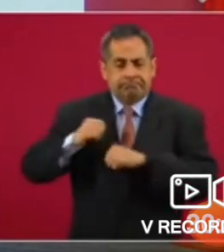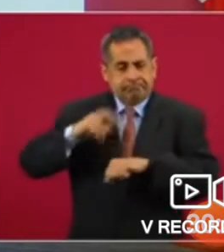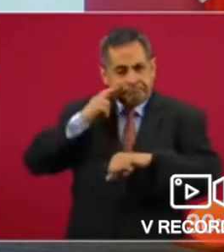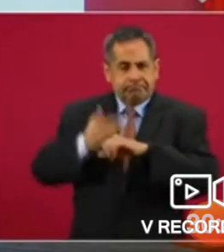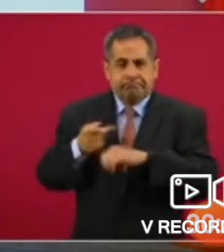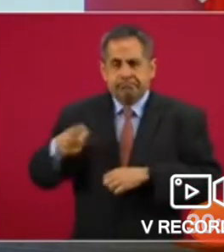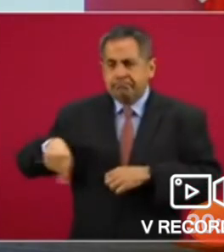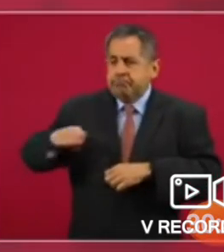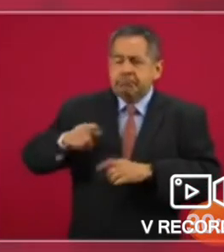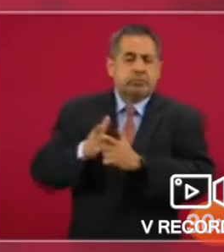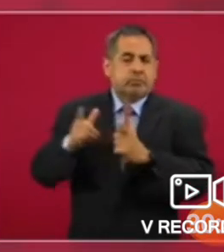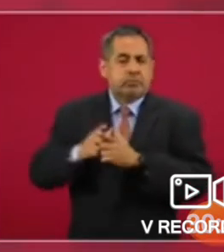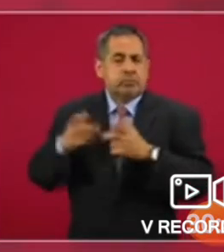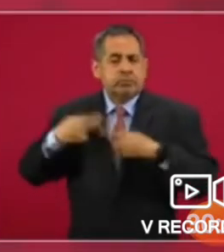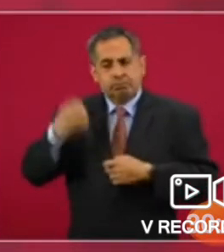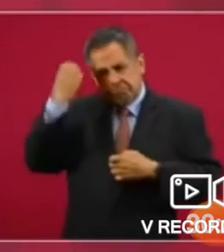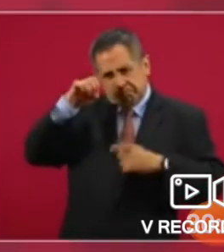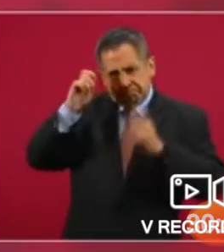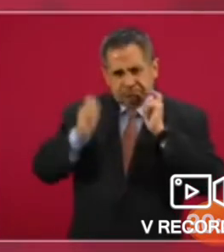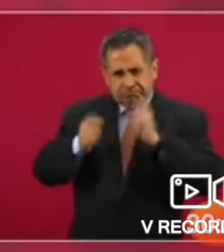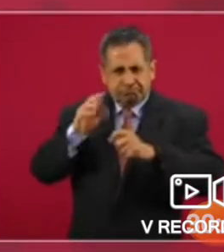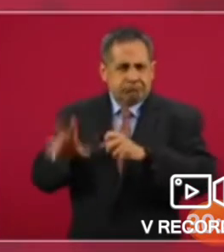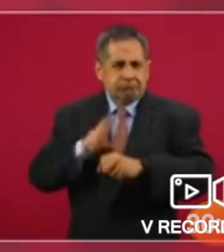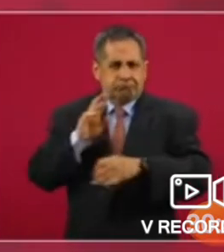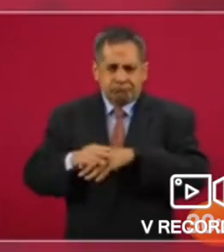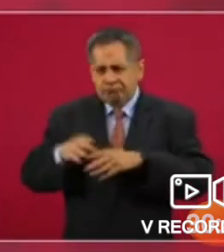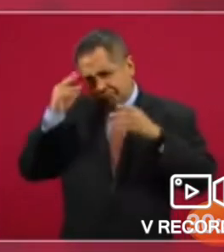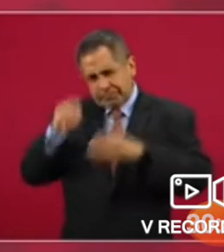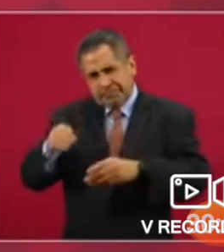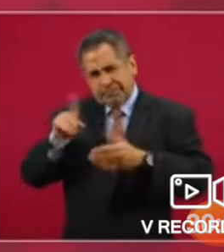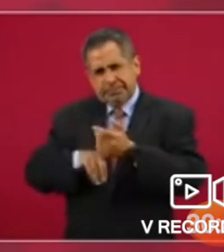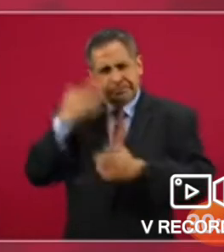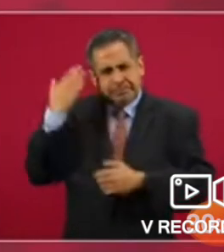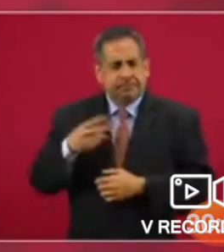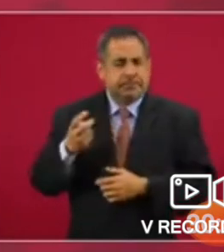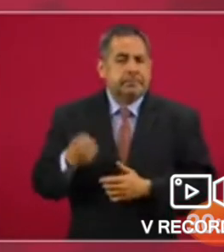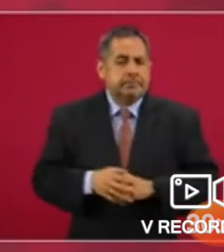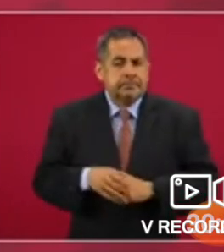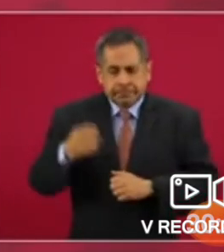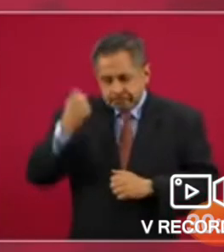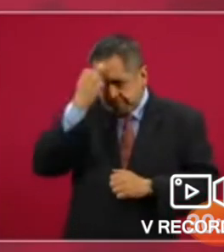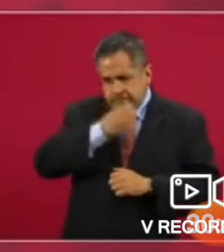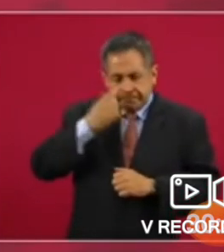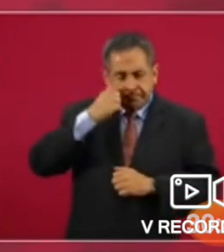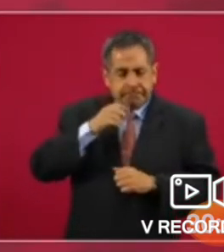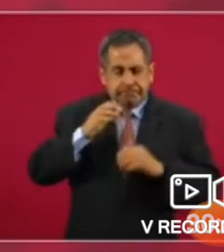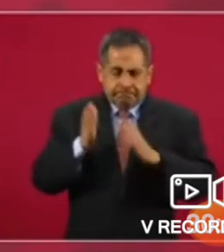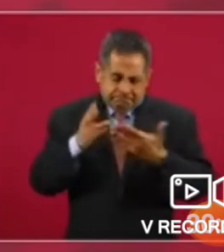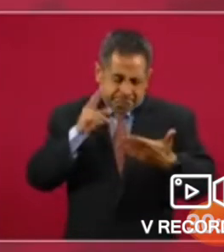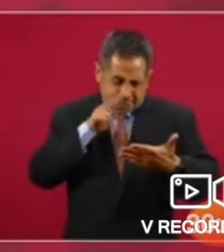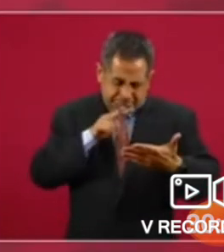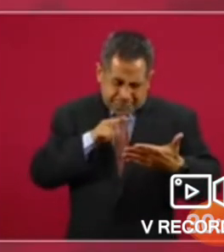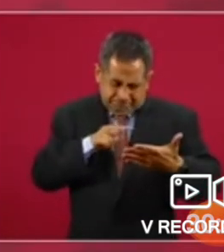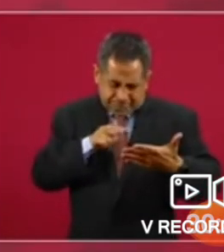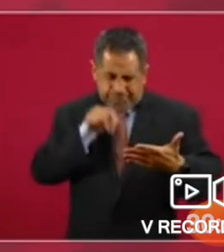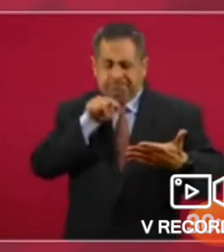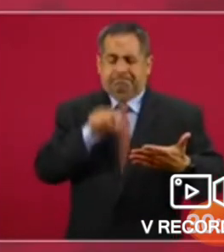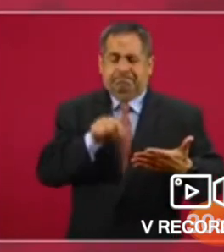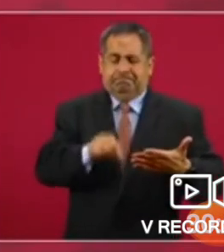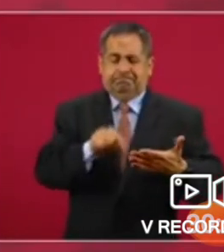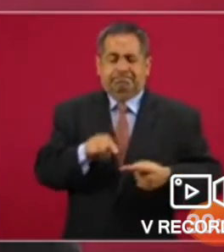hacen comités, son grupos de personas expertas técnicamente dedicadas a esto, que revisan los expedientes y encuentran la